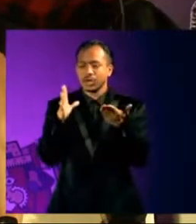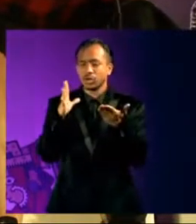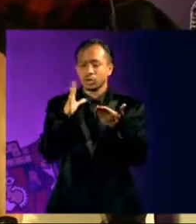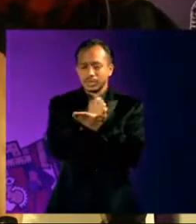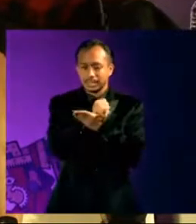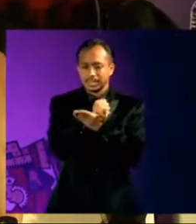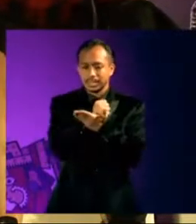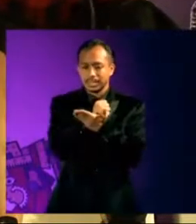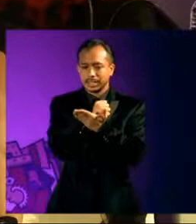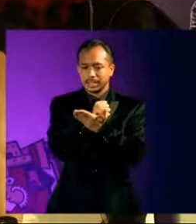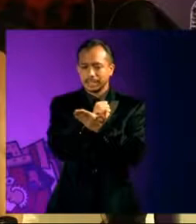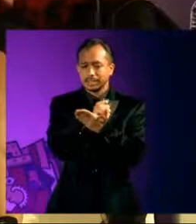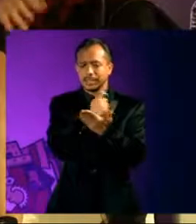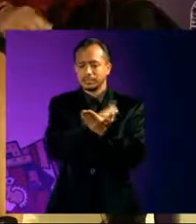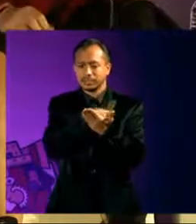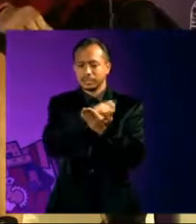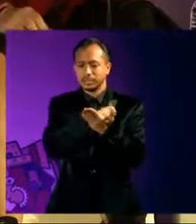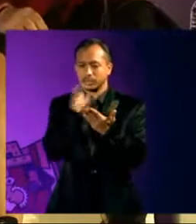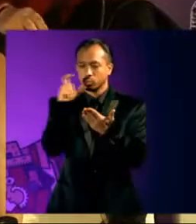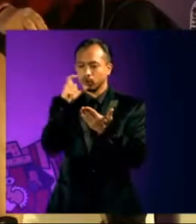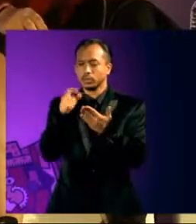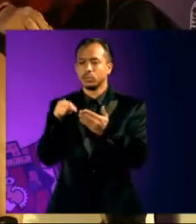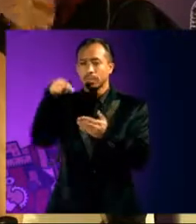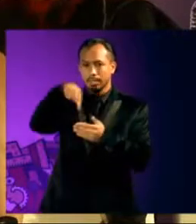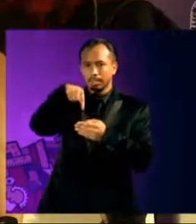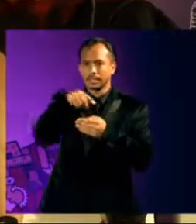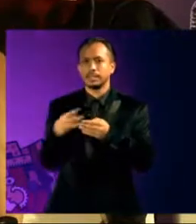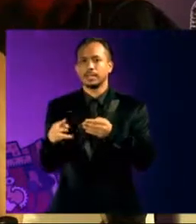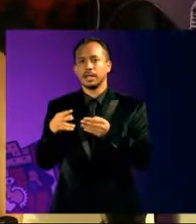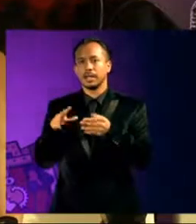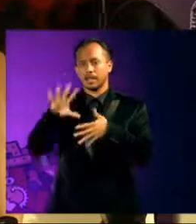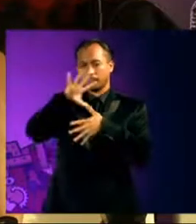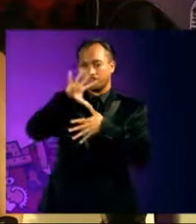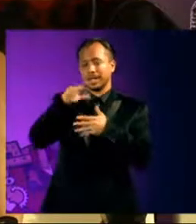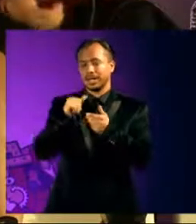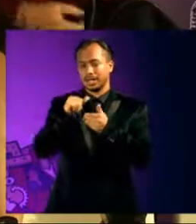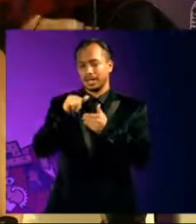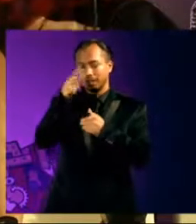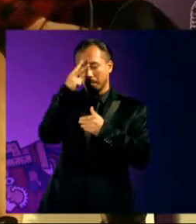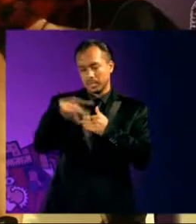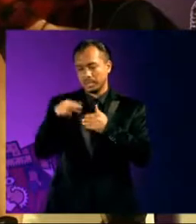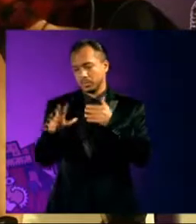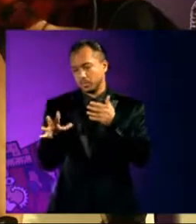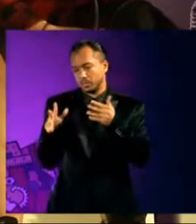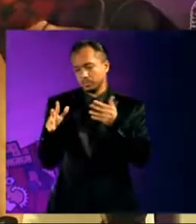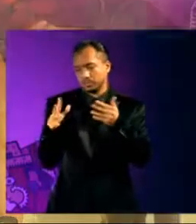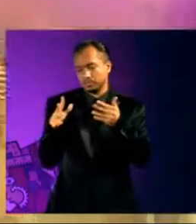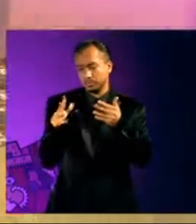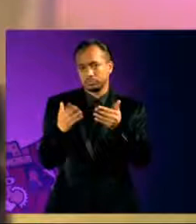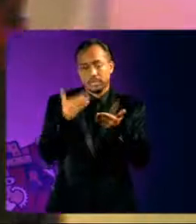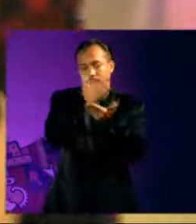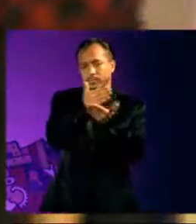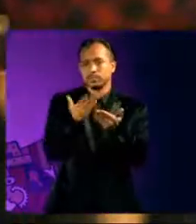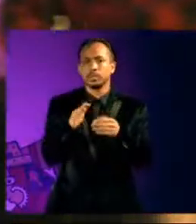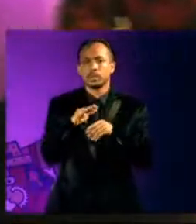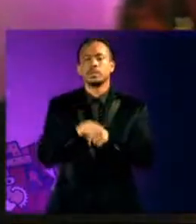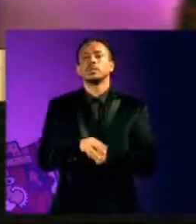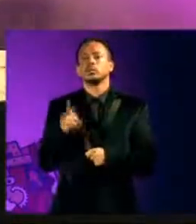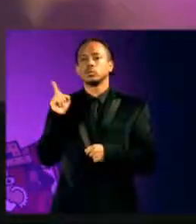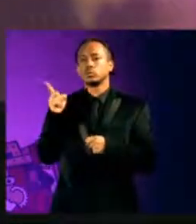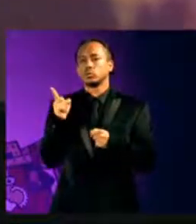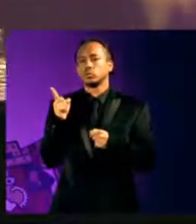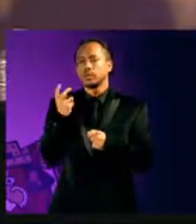pero sobre todo de los procesos de conquista porque decides meter todo esto sí porque